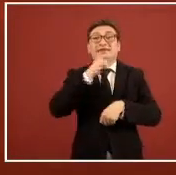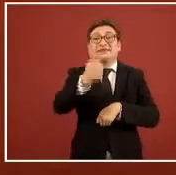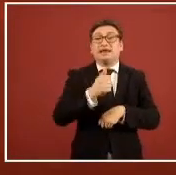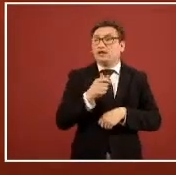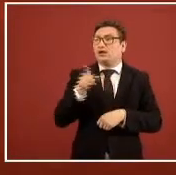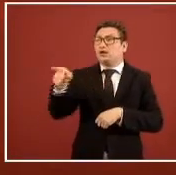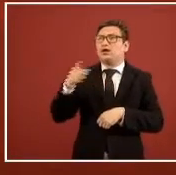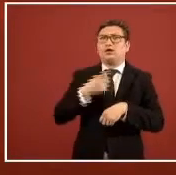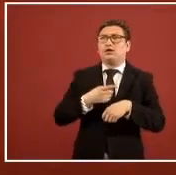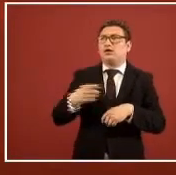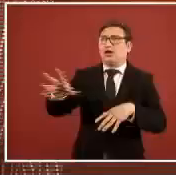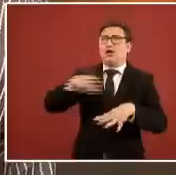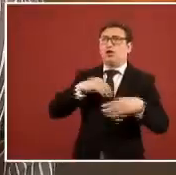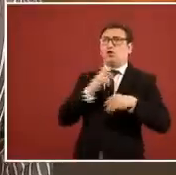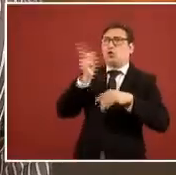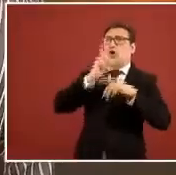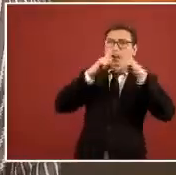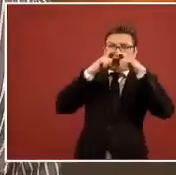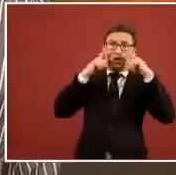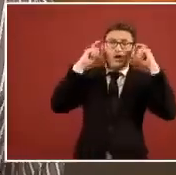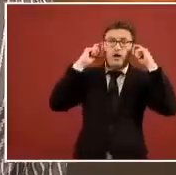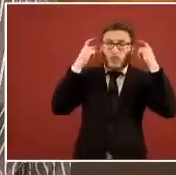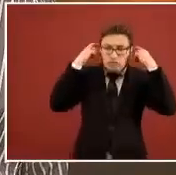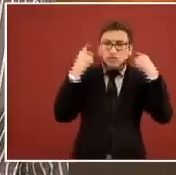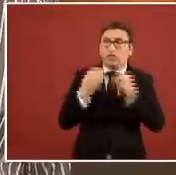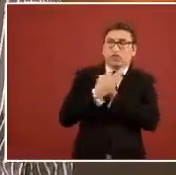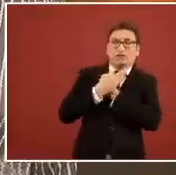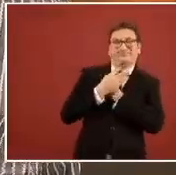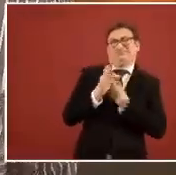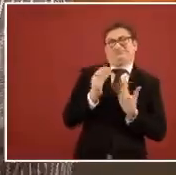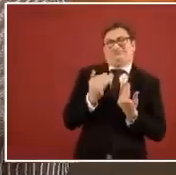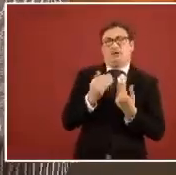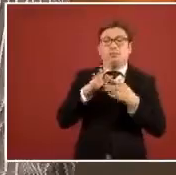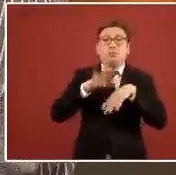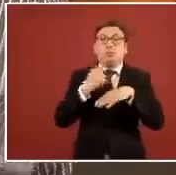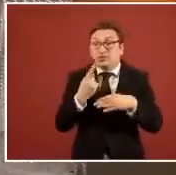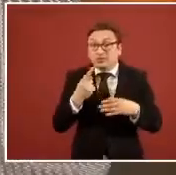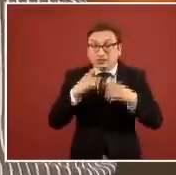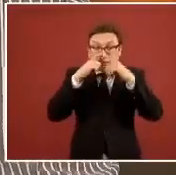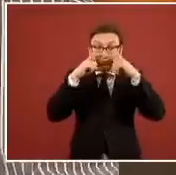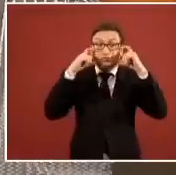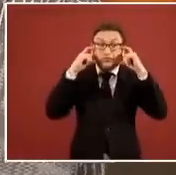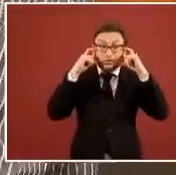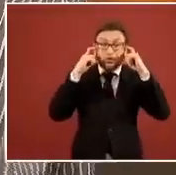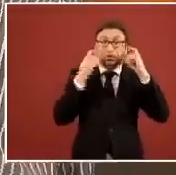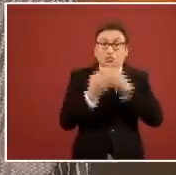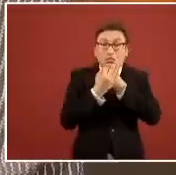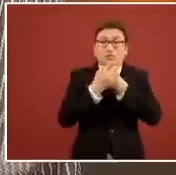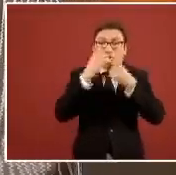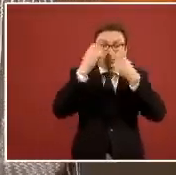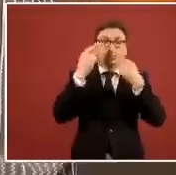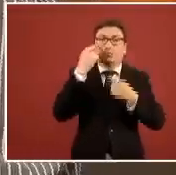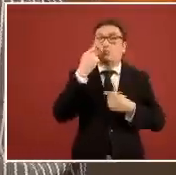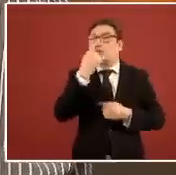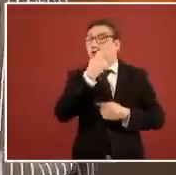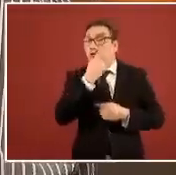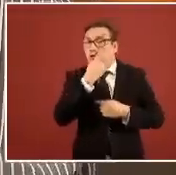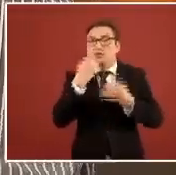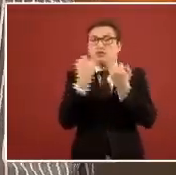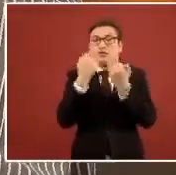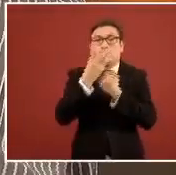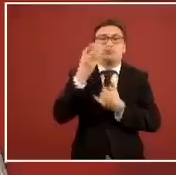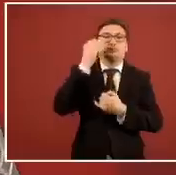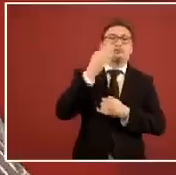encima. Porque al quedar descubiertos los ojos, esa es una razón, ahí puede entrar el virus. Y la otra razón sumamente